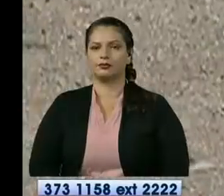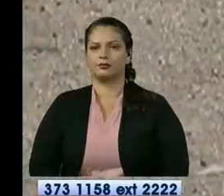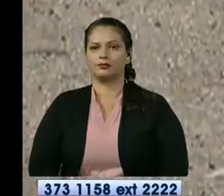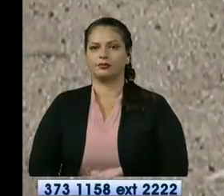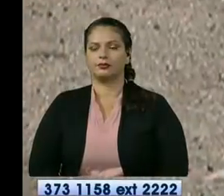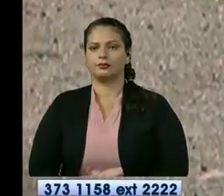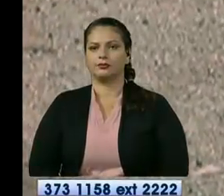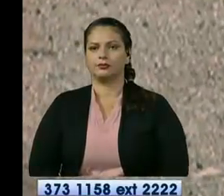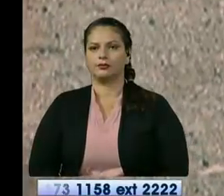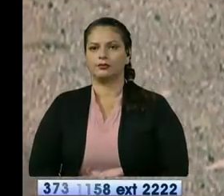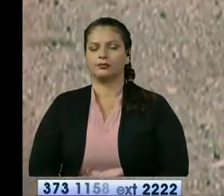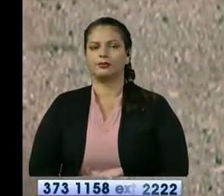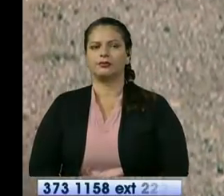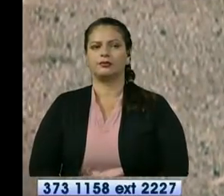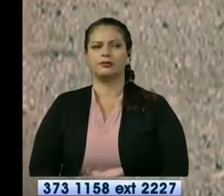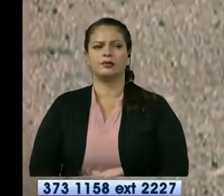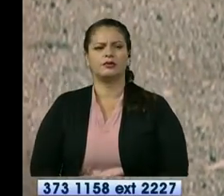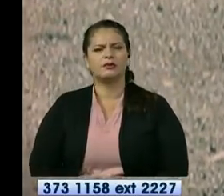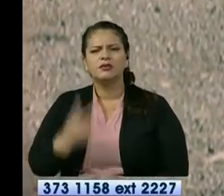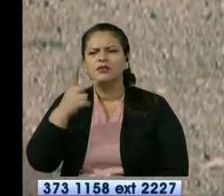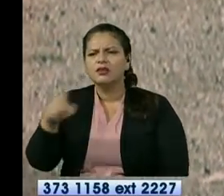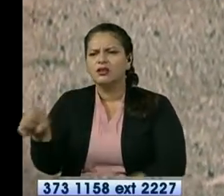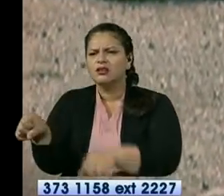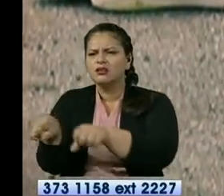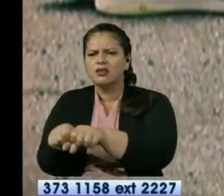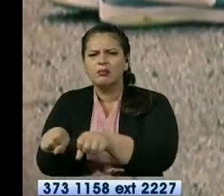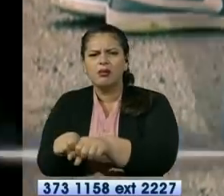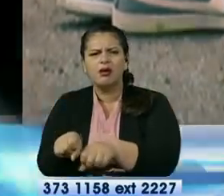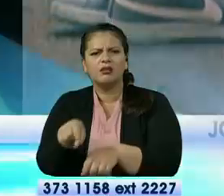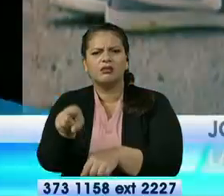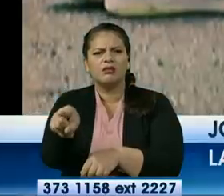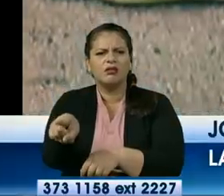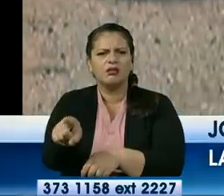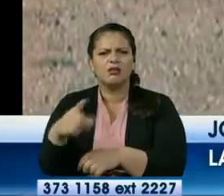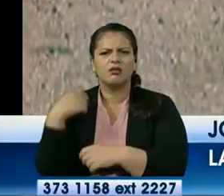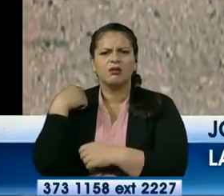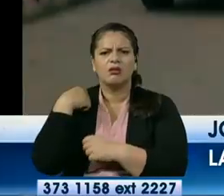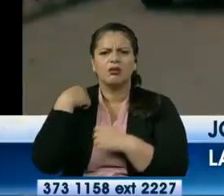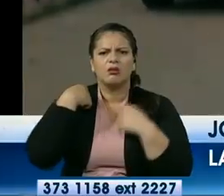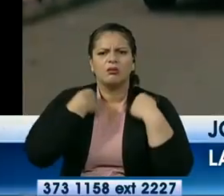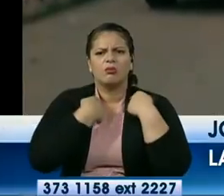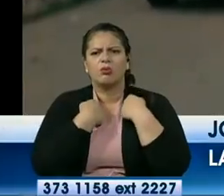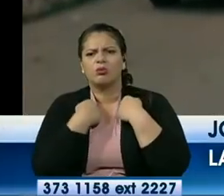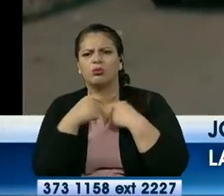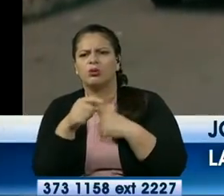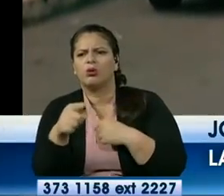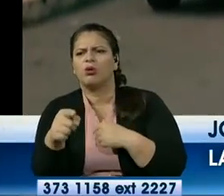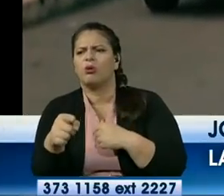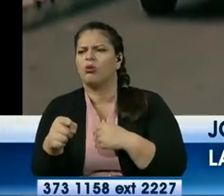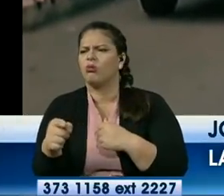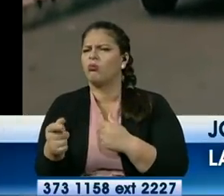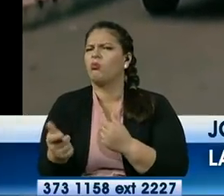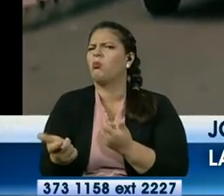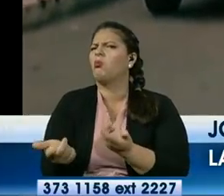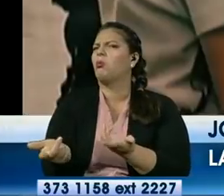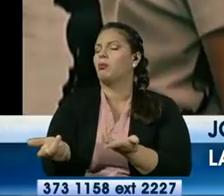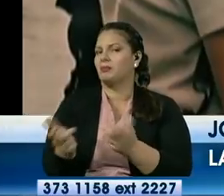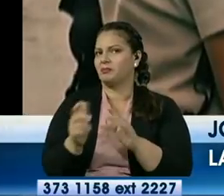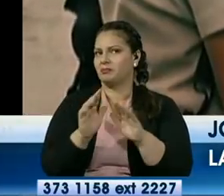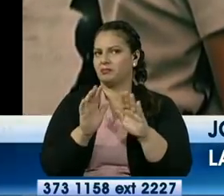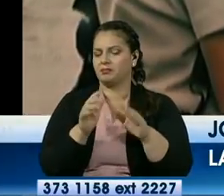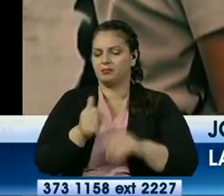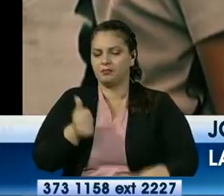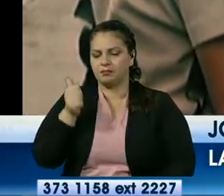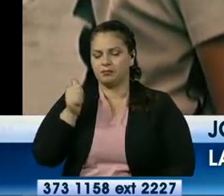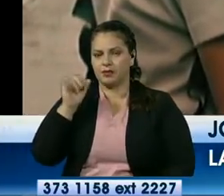En la calzada quedaron los zapatos y también un bolso que cargaba la tarde de este sábado cuando iba en el bus de la línea 121. que circulaba